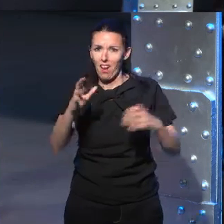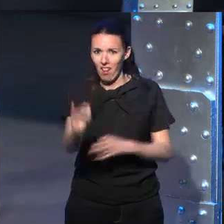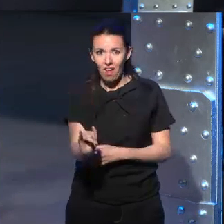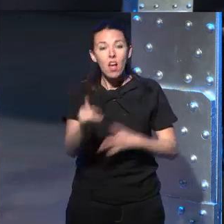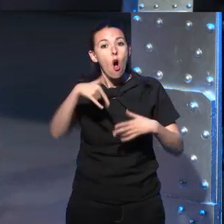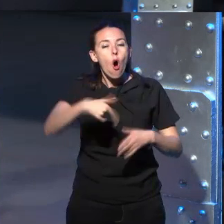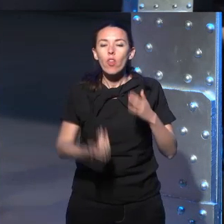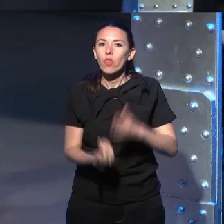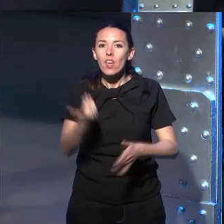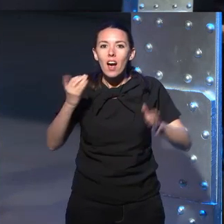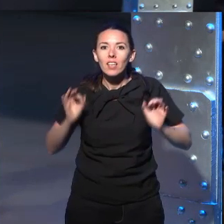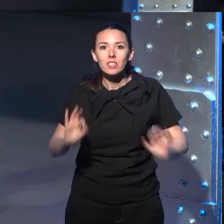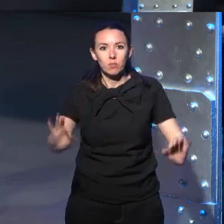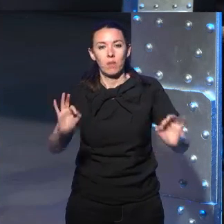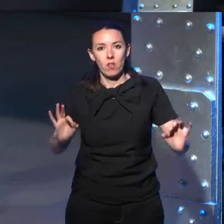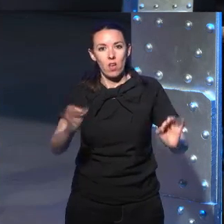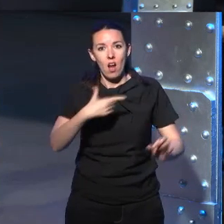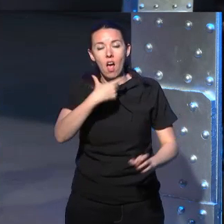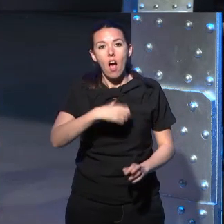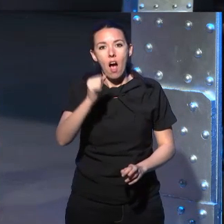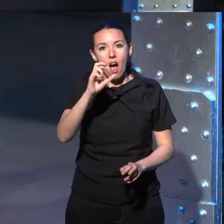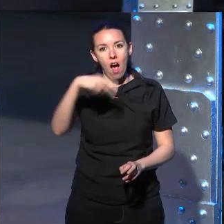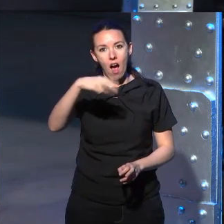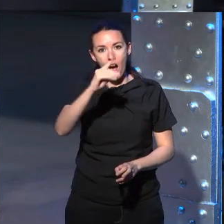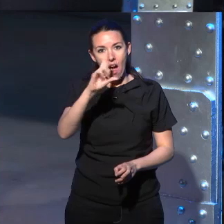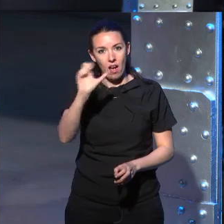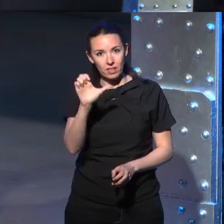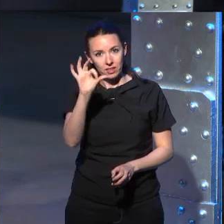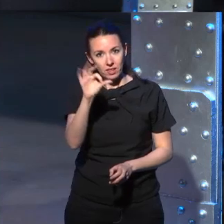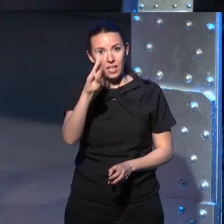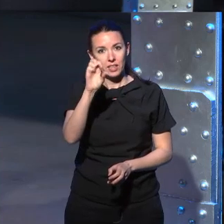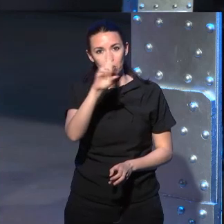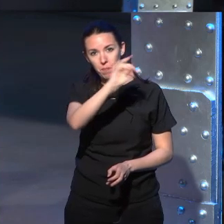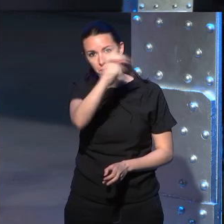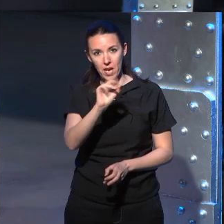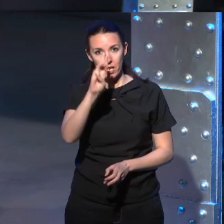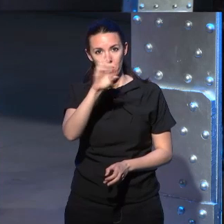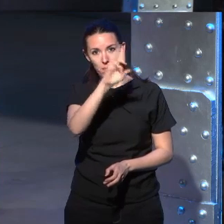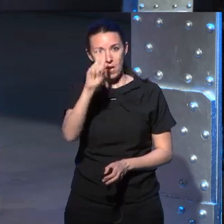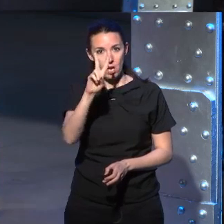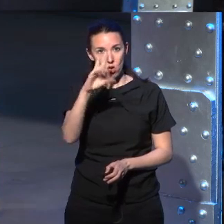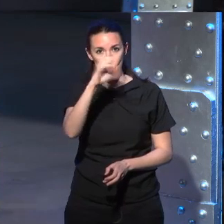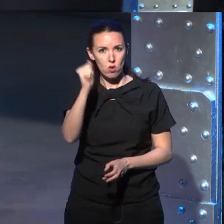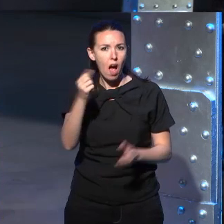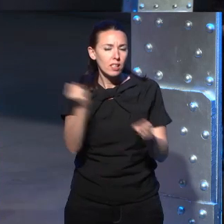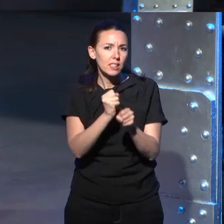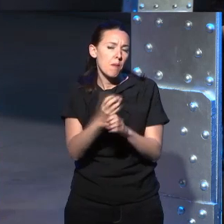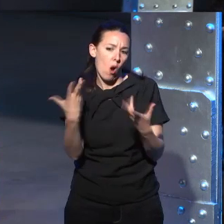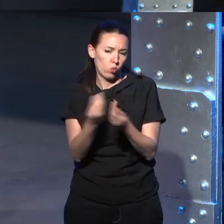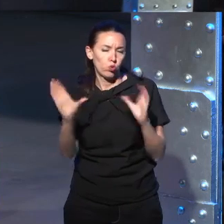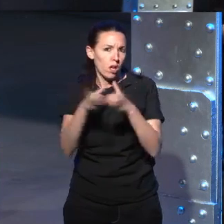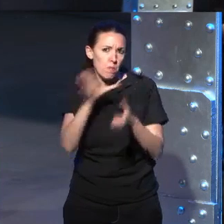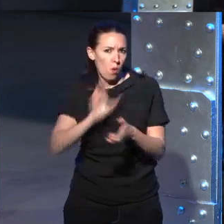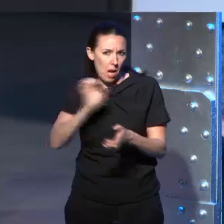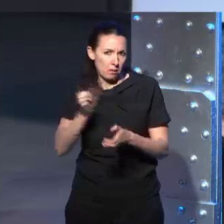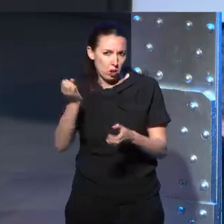Pero hoy es un día especial. Bueno, soy Andrés Pérez Perruca, trabajo junto con un maravilloso equipo en la programación del espacio. Y hoy es un